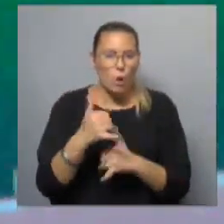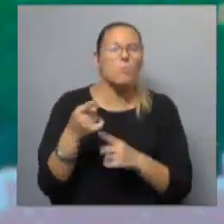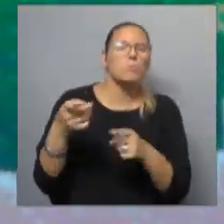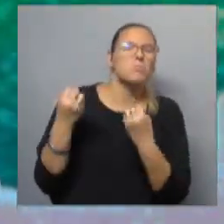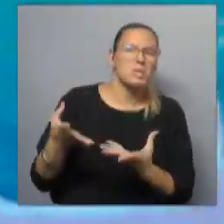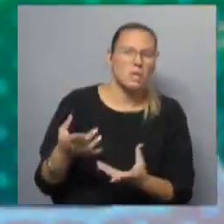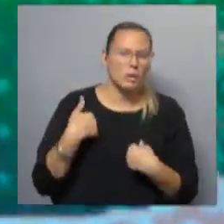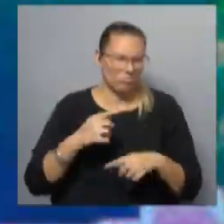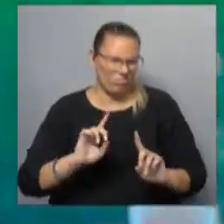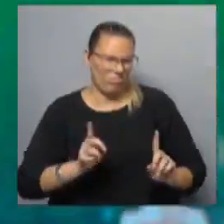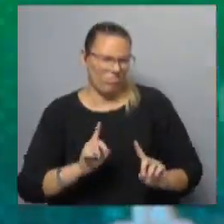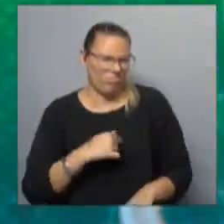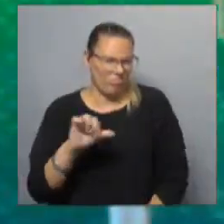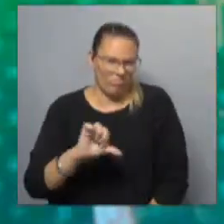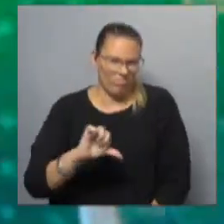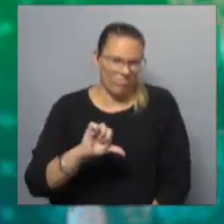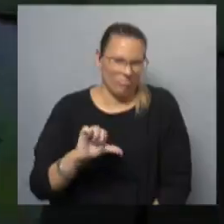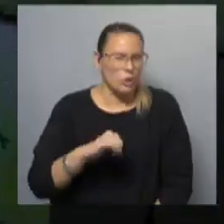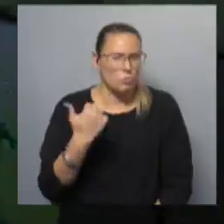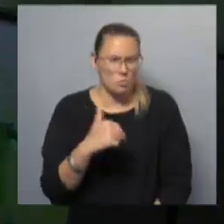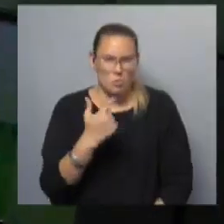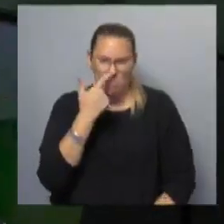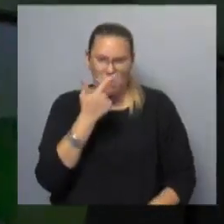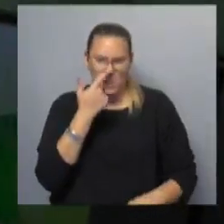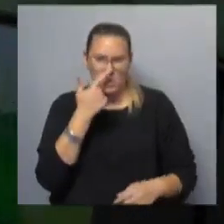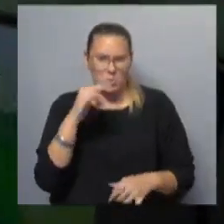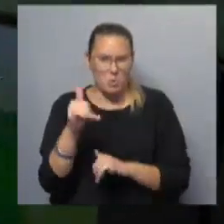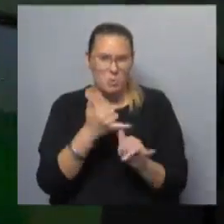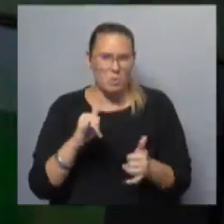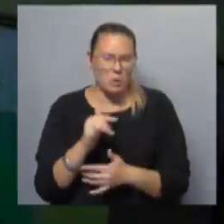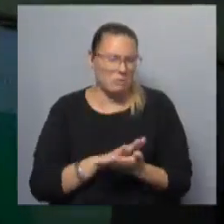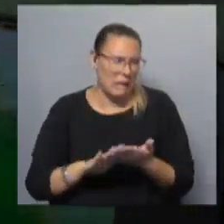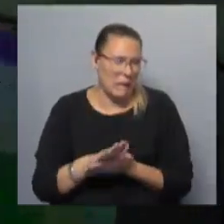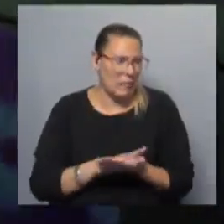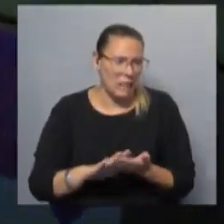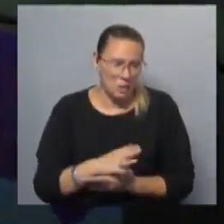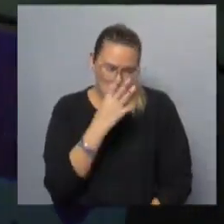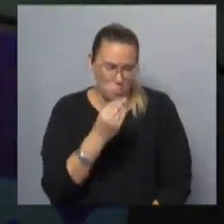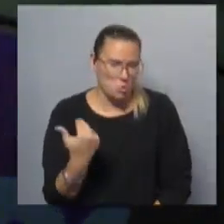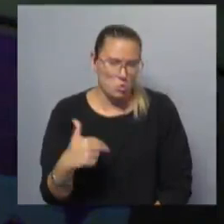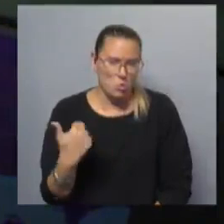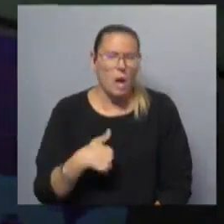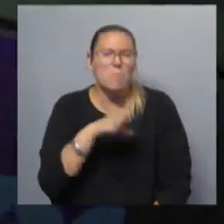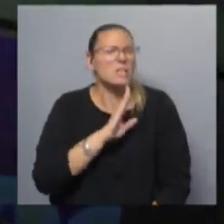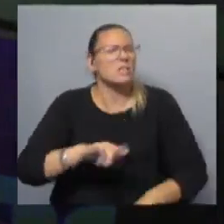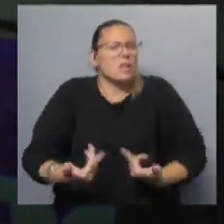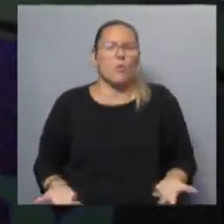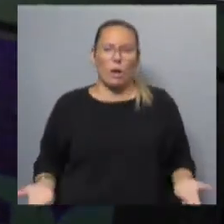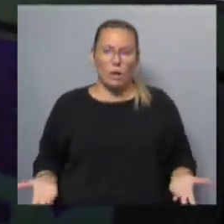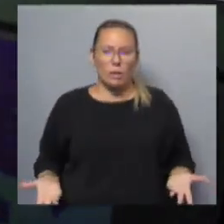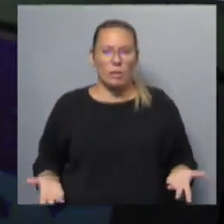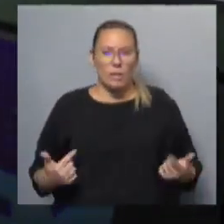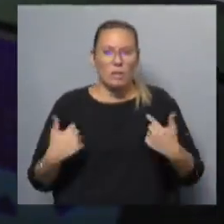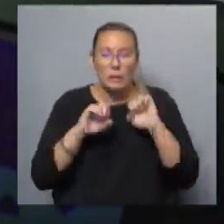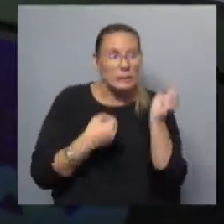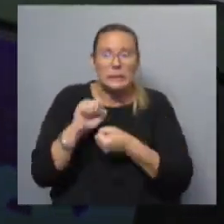ajedrez? Yo no, malísimo. Nunca me interesé por el ajedrez y nada de eso. Nada. No tengo paciencia para esas cosas. Soy